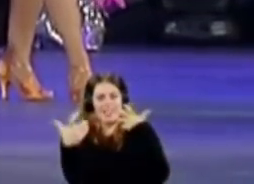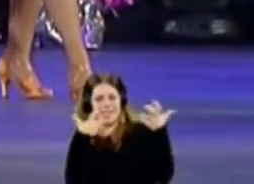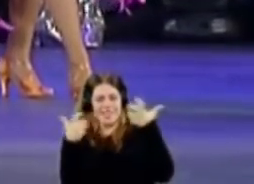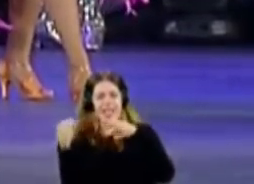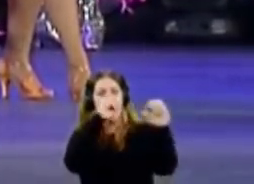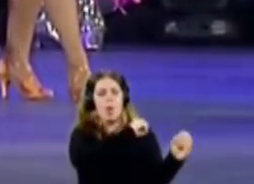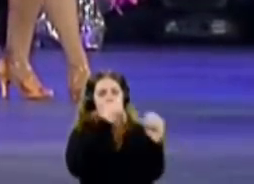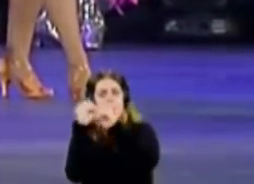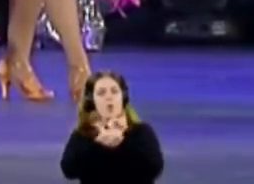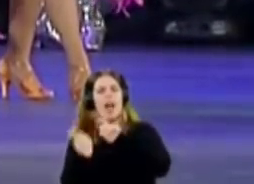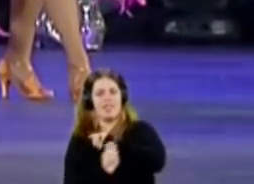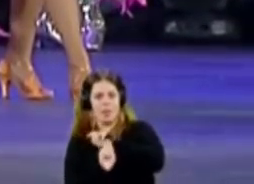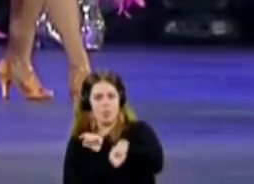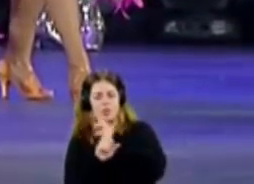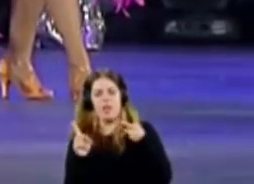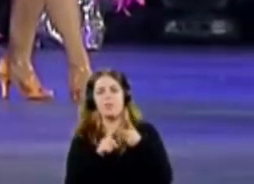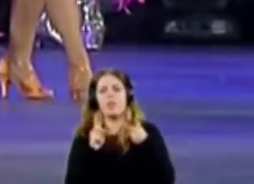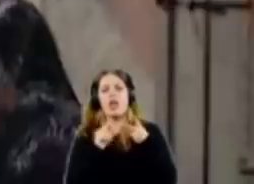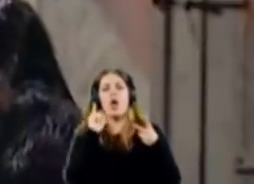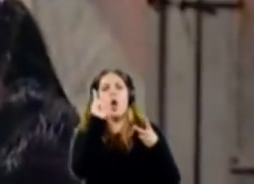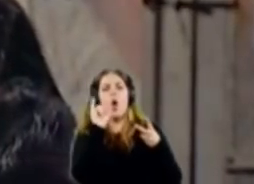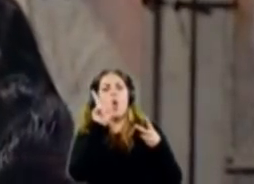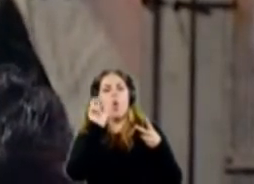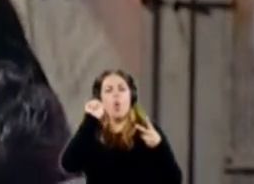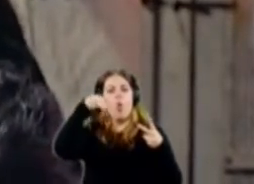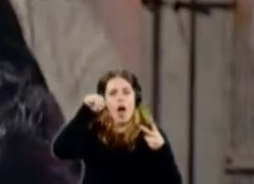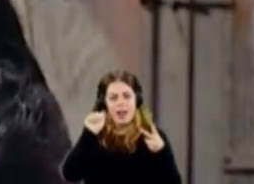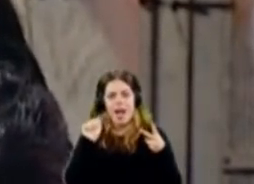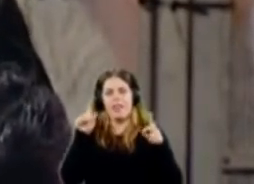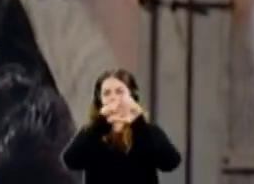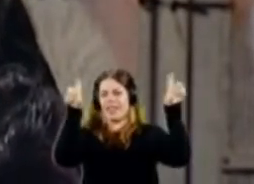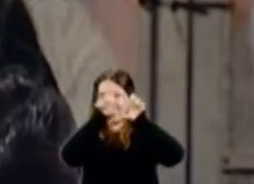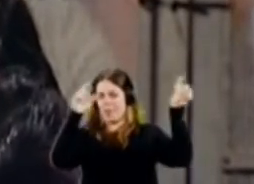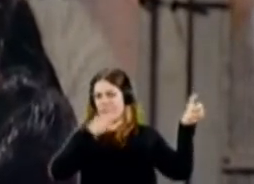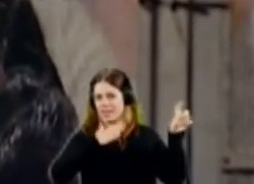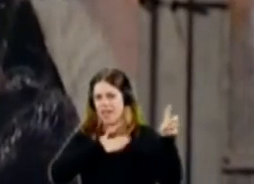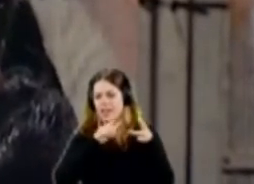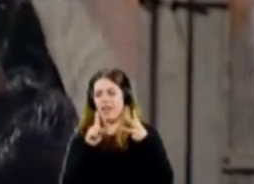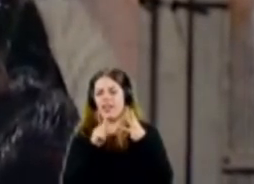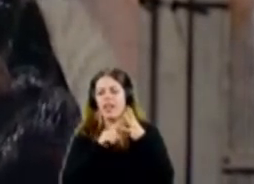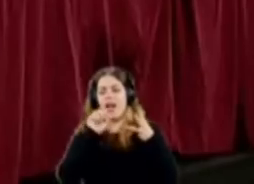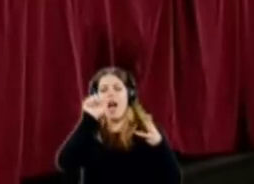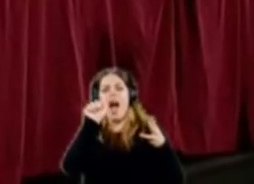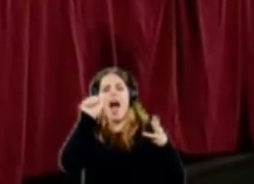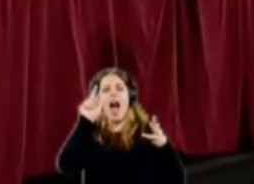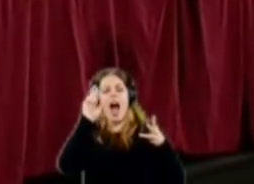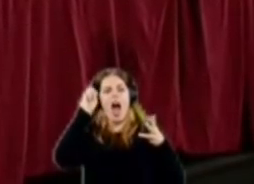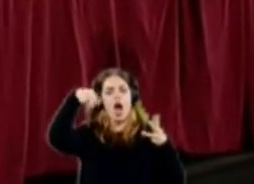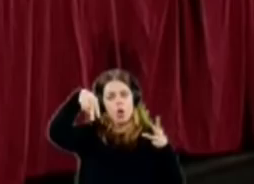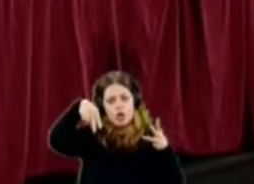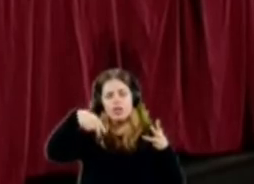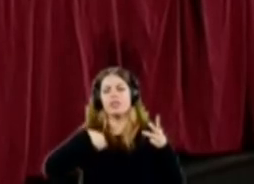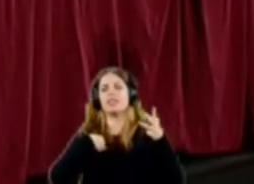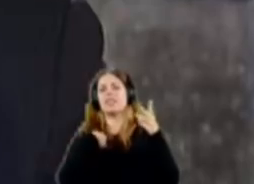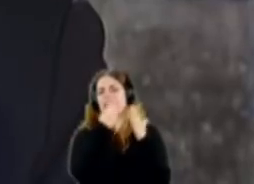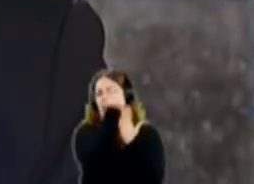Juana María Ortega, empresaria. Aarón Denis González,